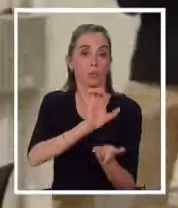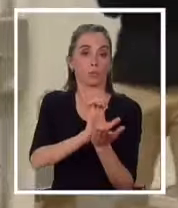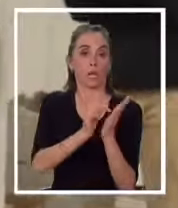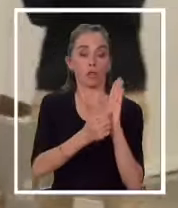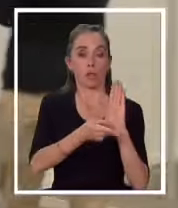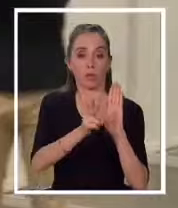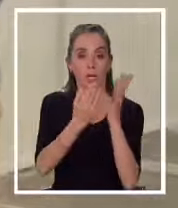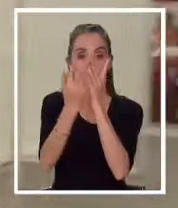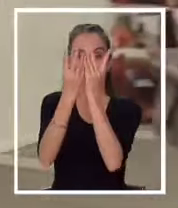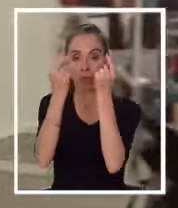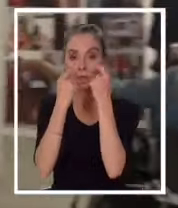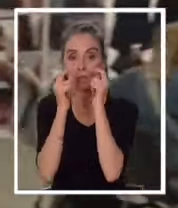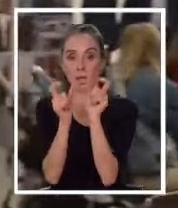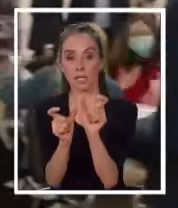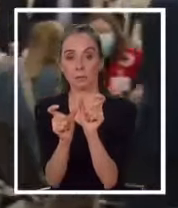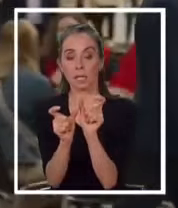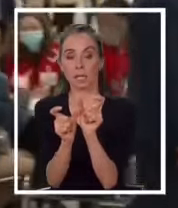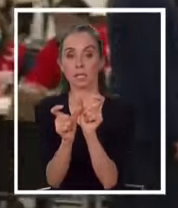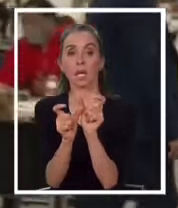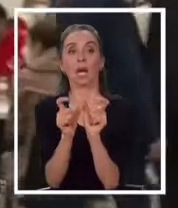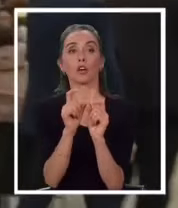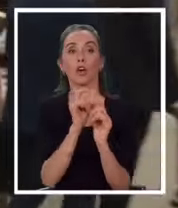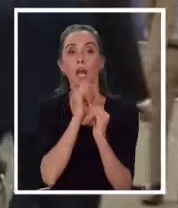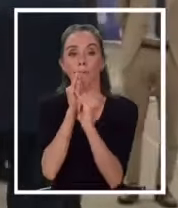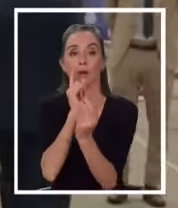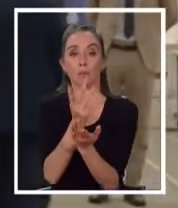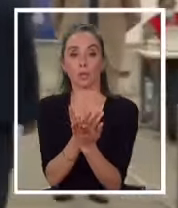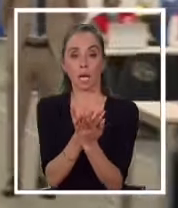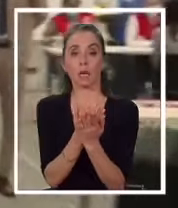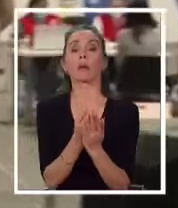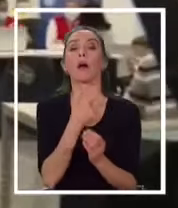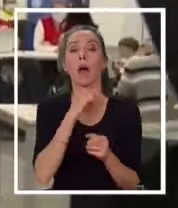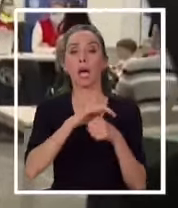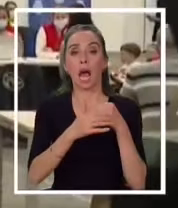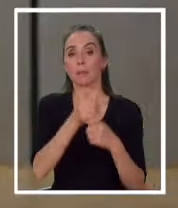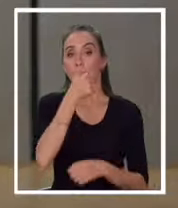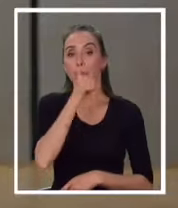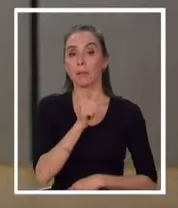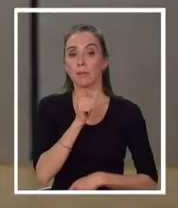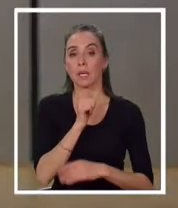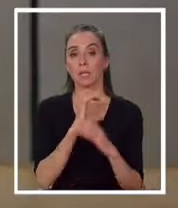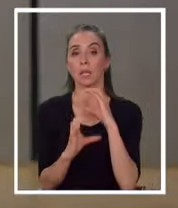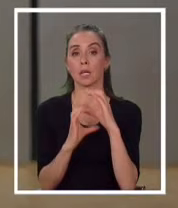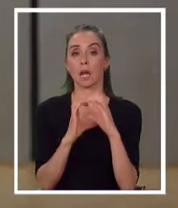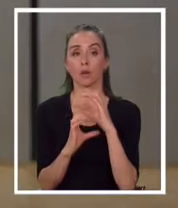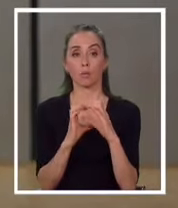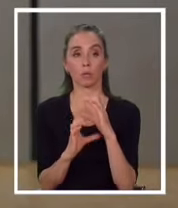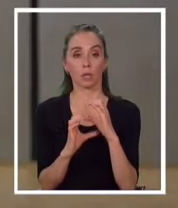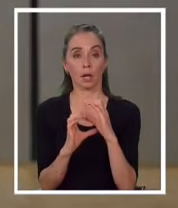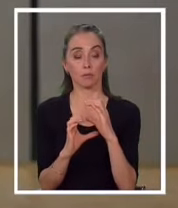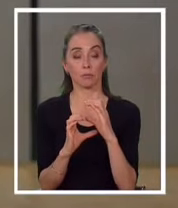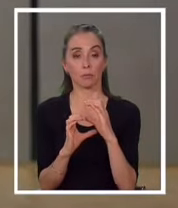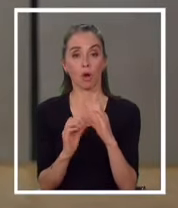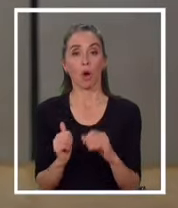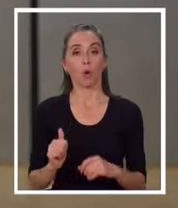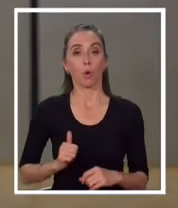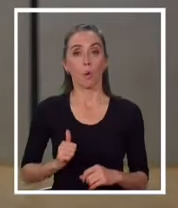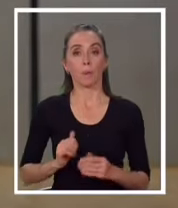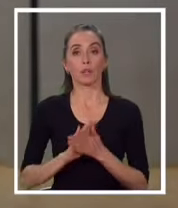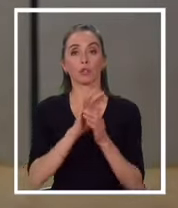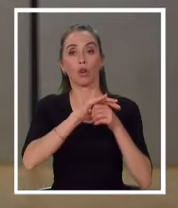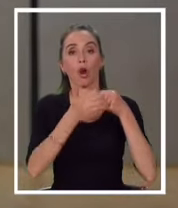con total transparencia con respecto a la información de la que disponemos, pero también garantizar la privacidad de las comunicaciones y el cumplimiento de todas